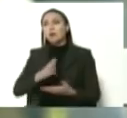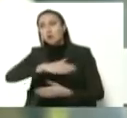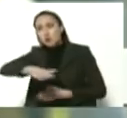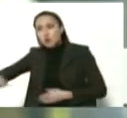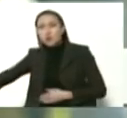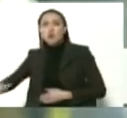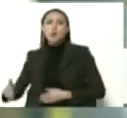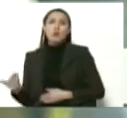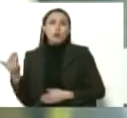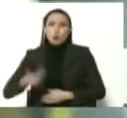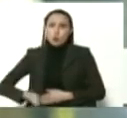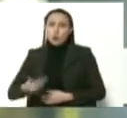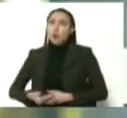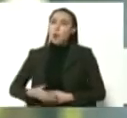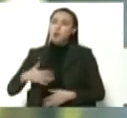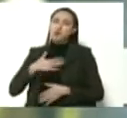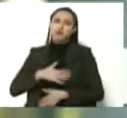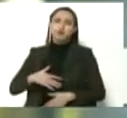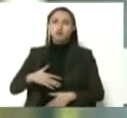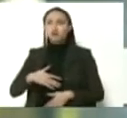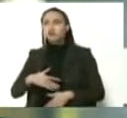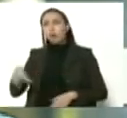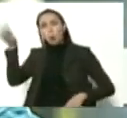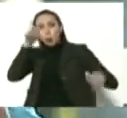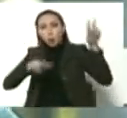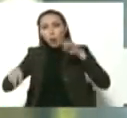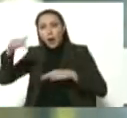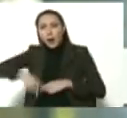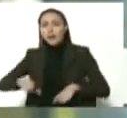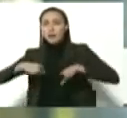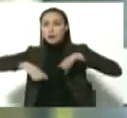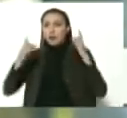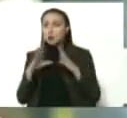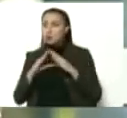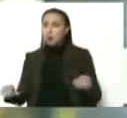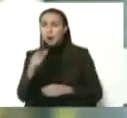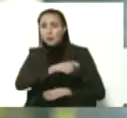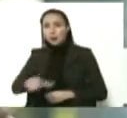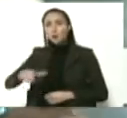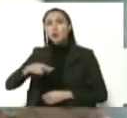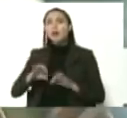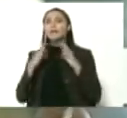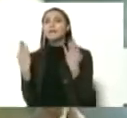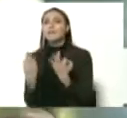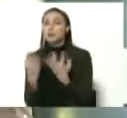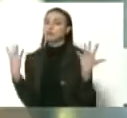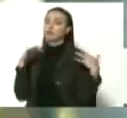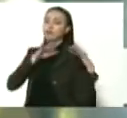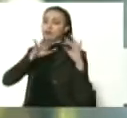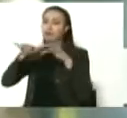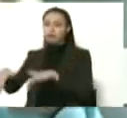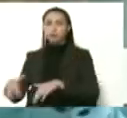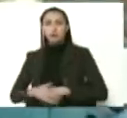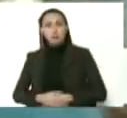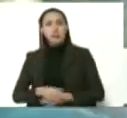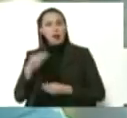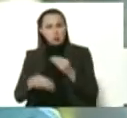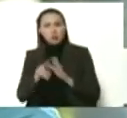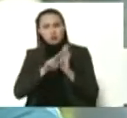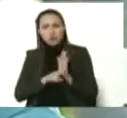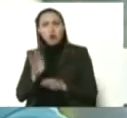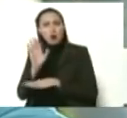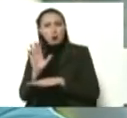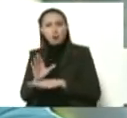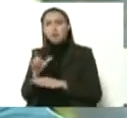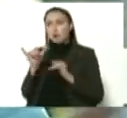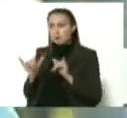ha sido uno de los principales atractivos que tenemos en el estado y donde todas las familias se han concentrado. evitemos el desplazamiento, garanticemos las condiciones para que sea